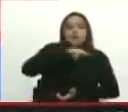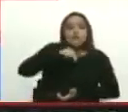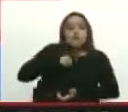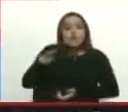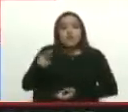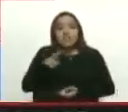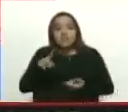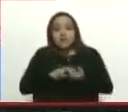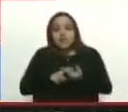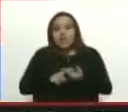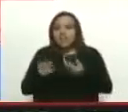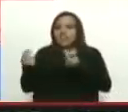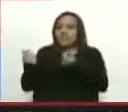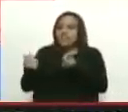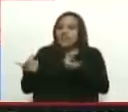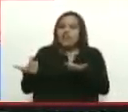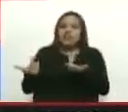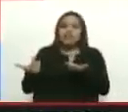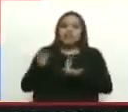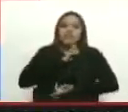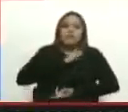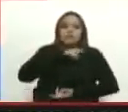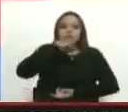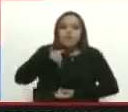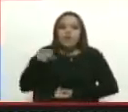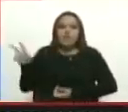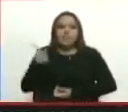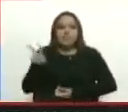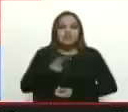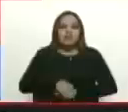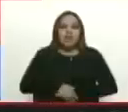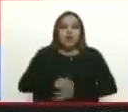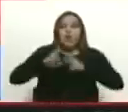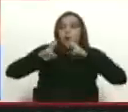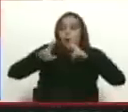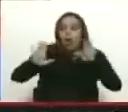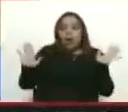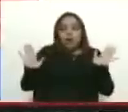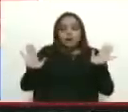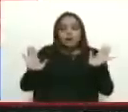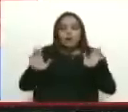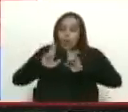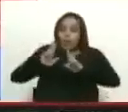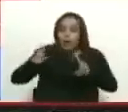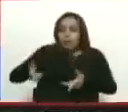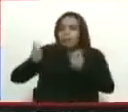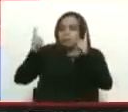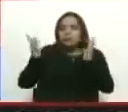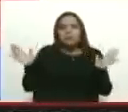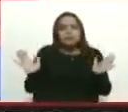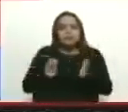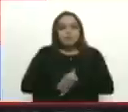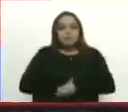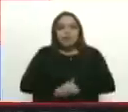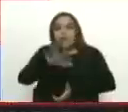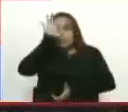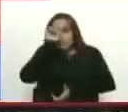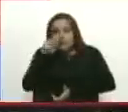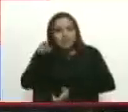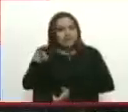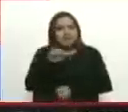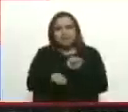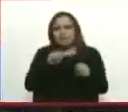mundo son nuestras. Ojalá recapacitaran, ojalá entendieran que por esa vía